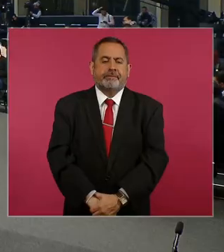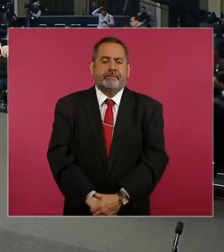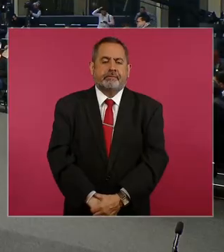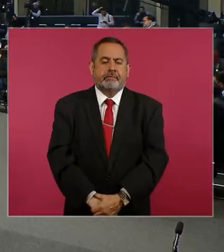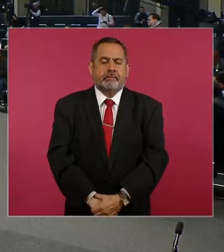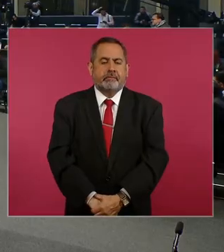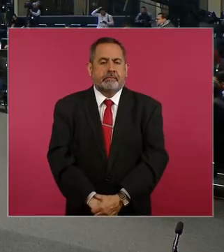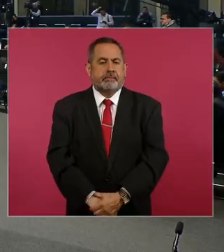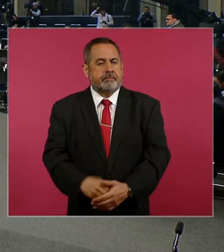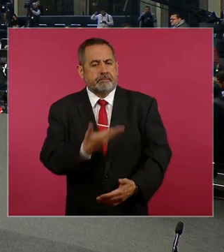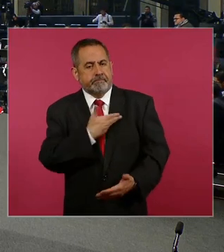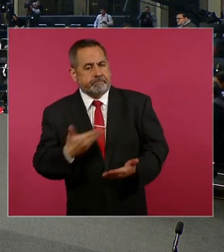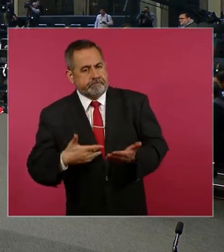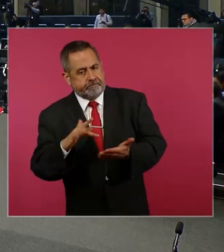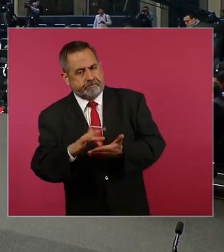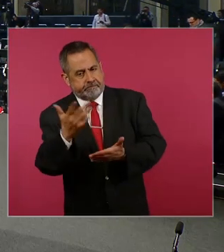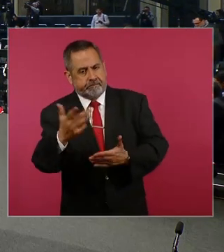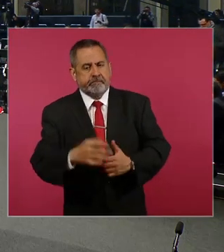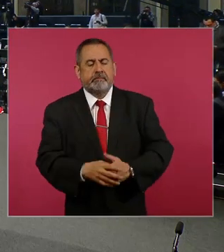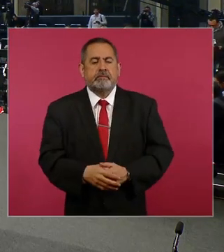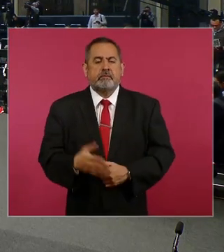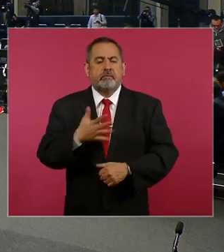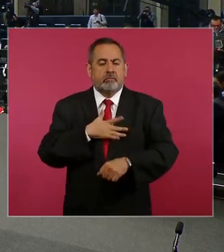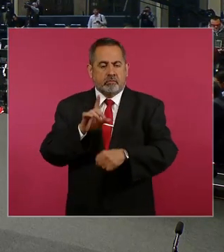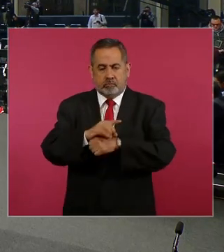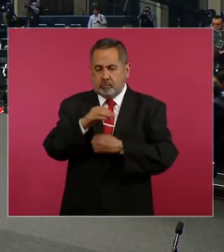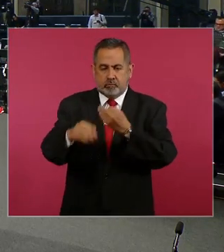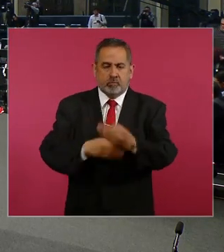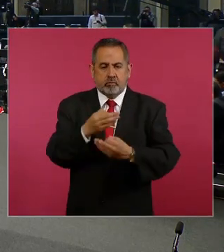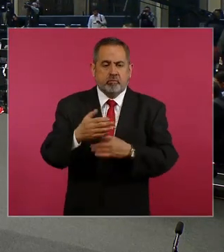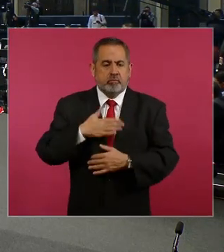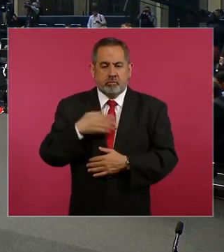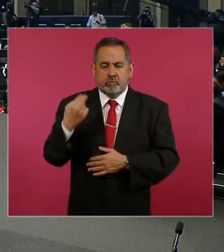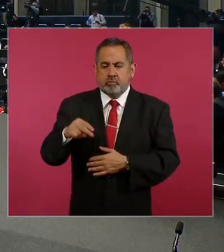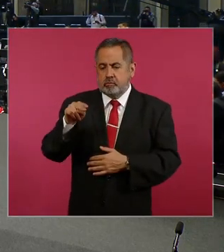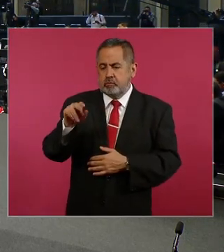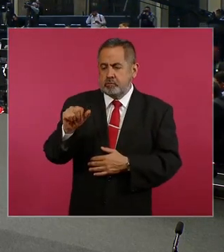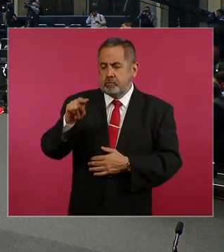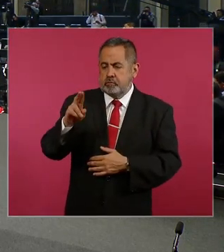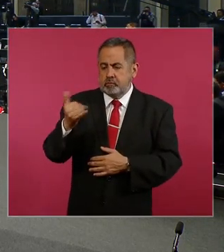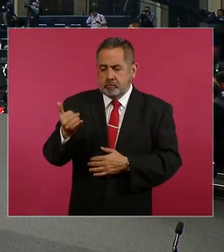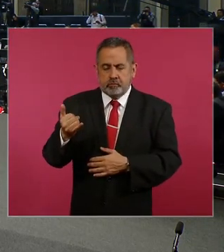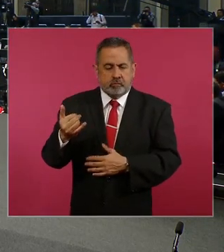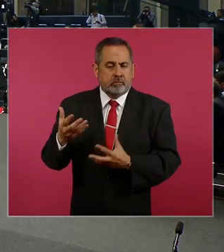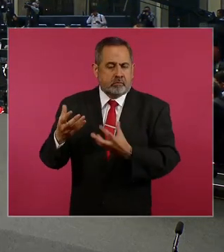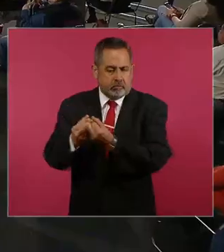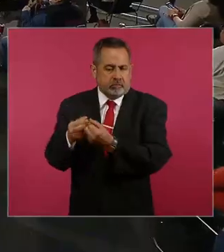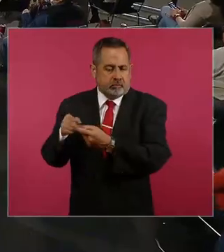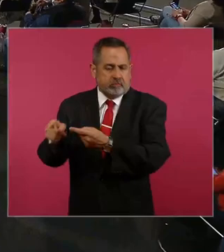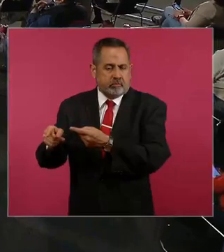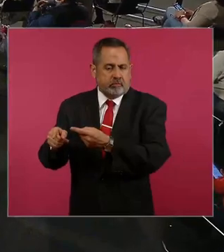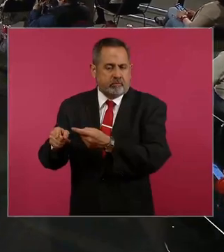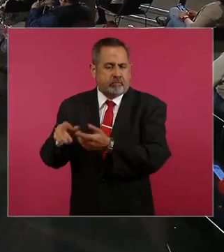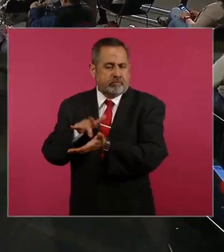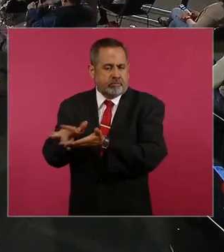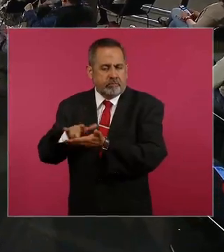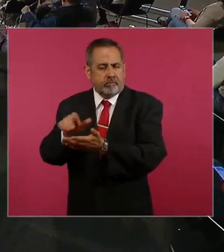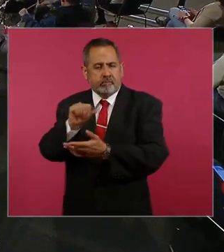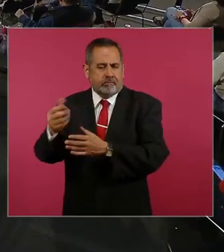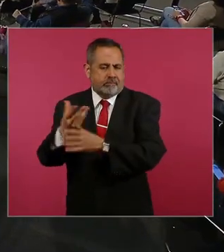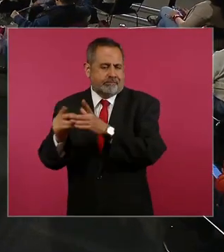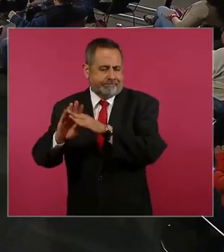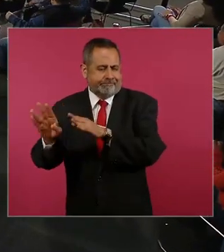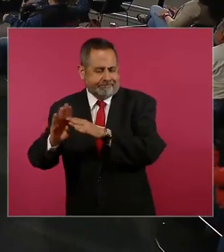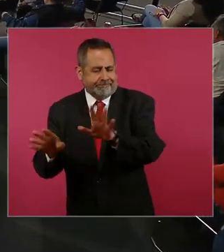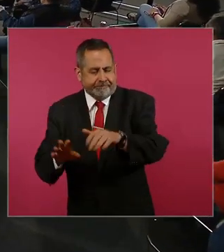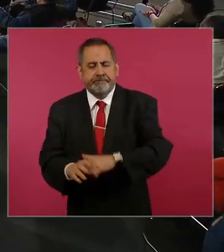Gracias presidente. Buenos días a todos, Nancy Rodríguez de Oro Sólido y Empuje Migrante. Presidente,